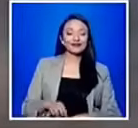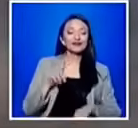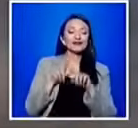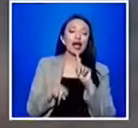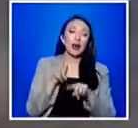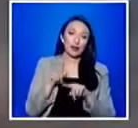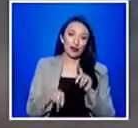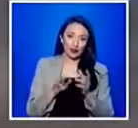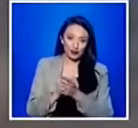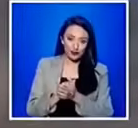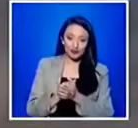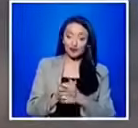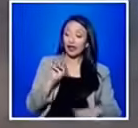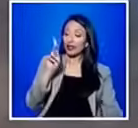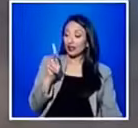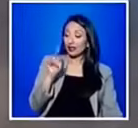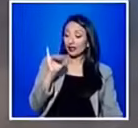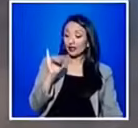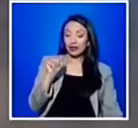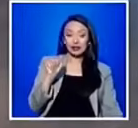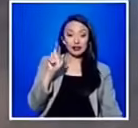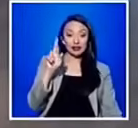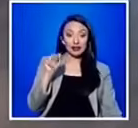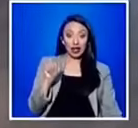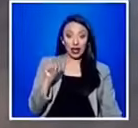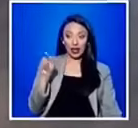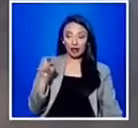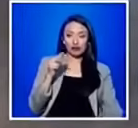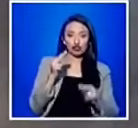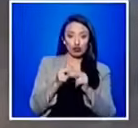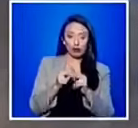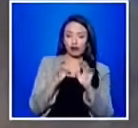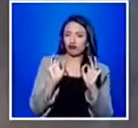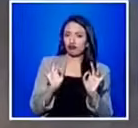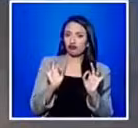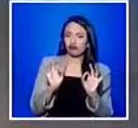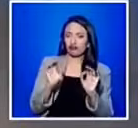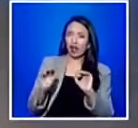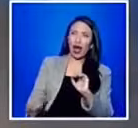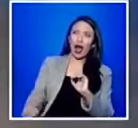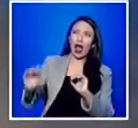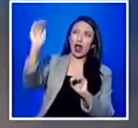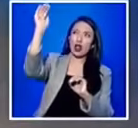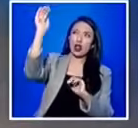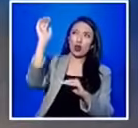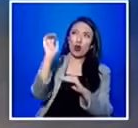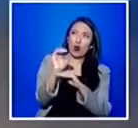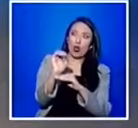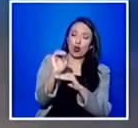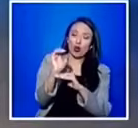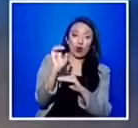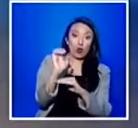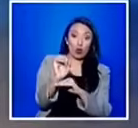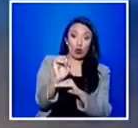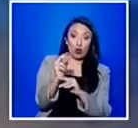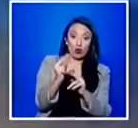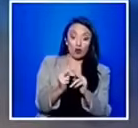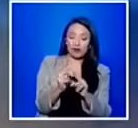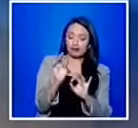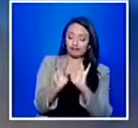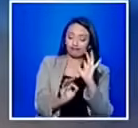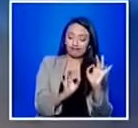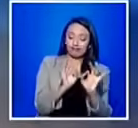Amigos, Kiara Rodríguez puso en alto el nombre del país en los Juegos Paralímpicos de París. Con el primer lugar, la